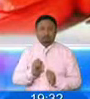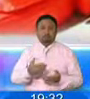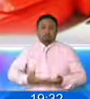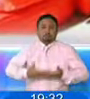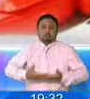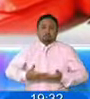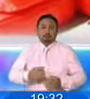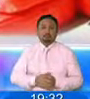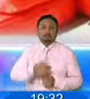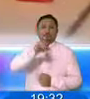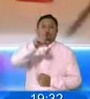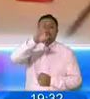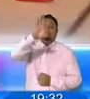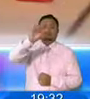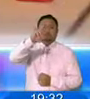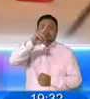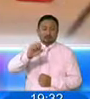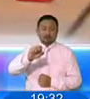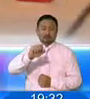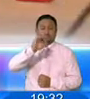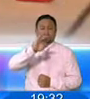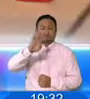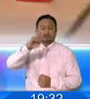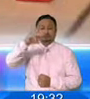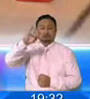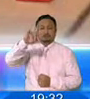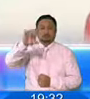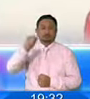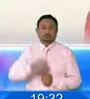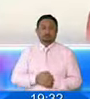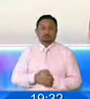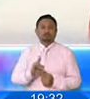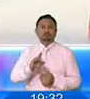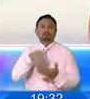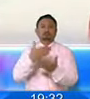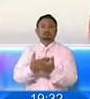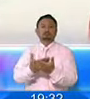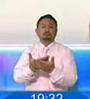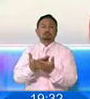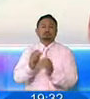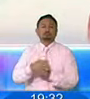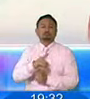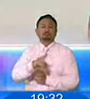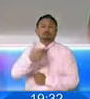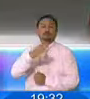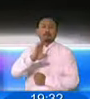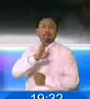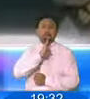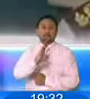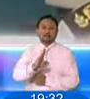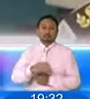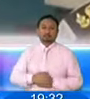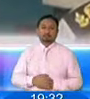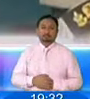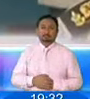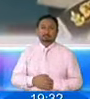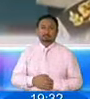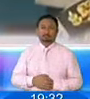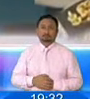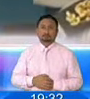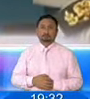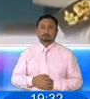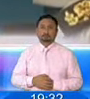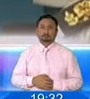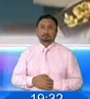peso neto de una tonelada con 45 kilos. Tenía como destino el puerto de Amberes, en Bélgica. El precio comercial